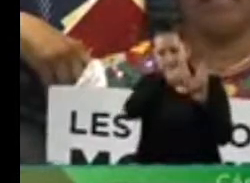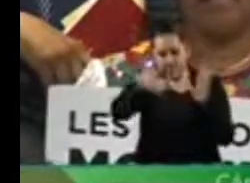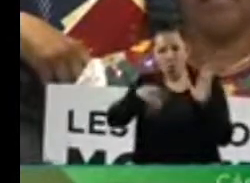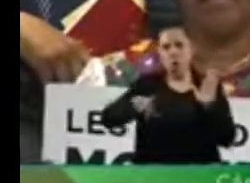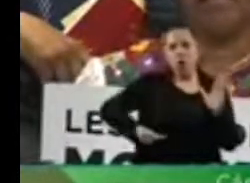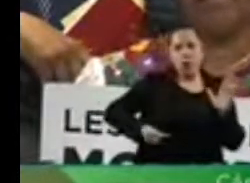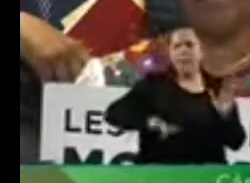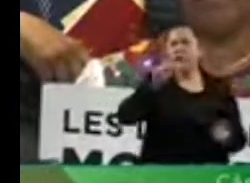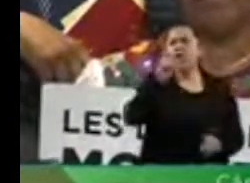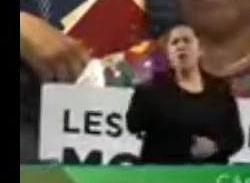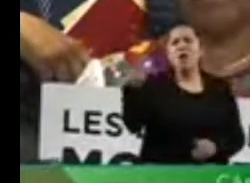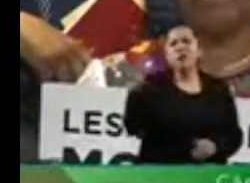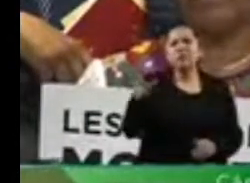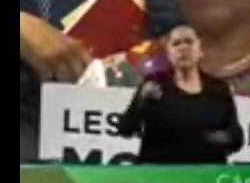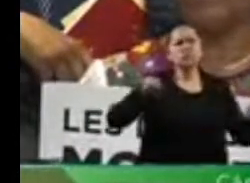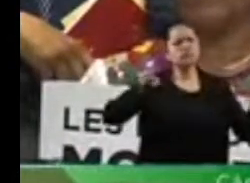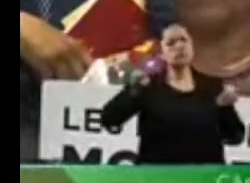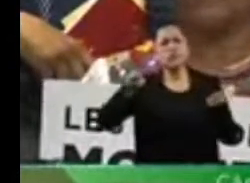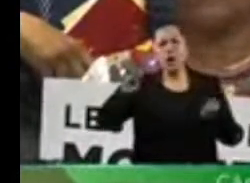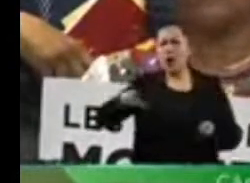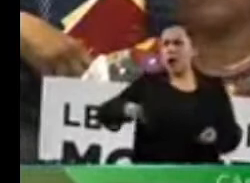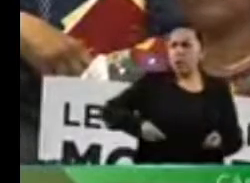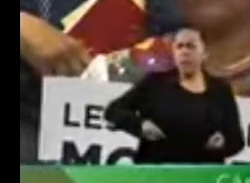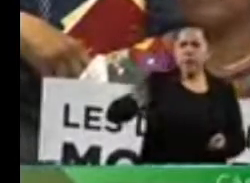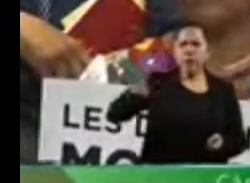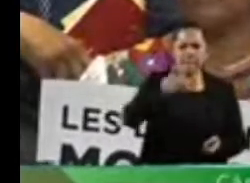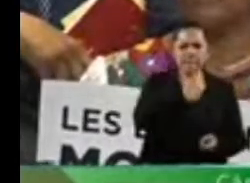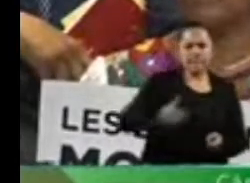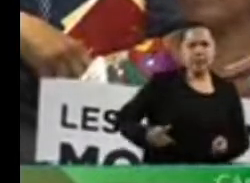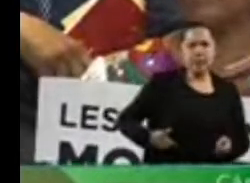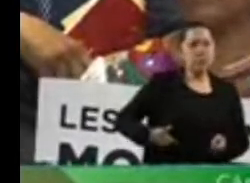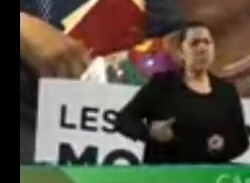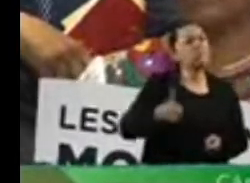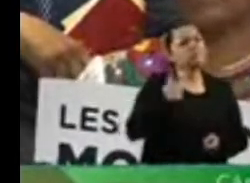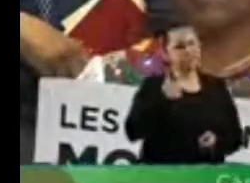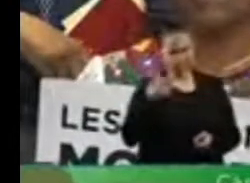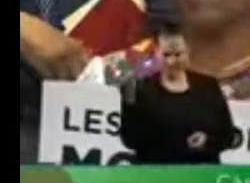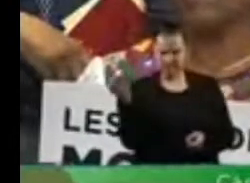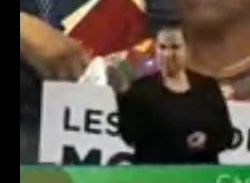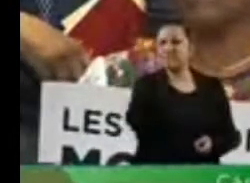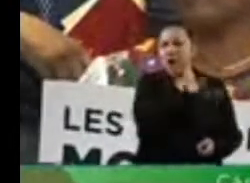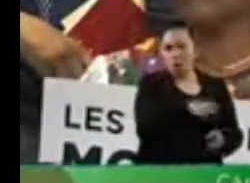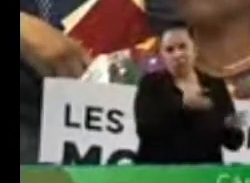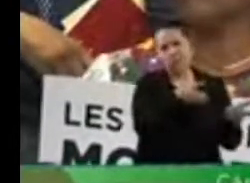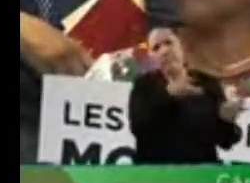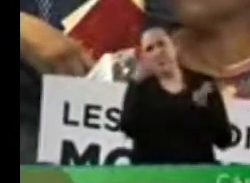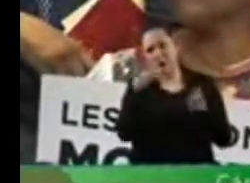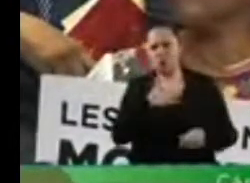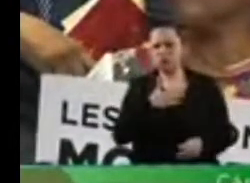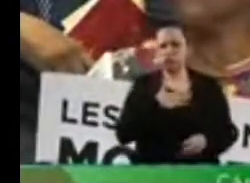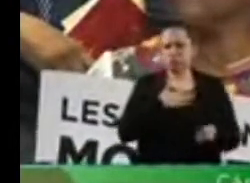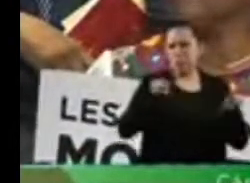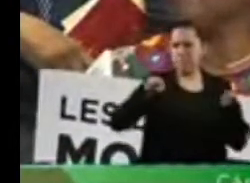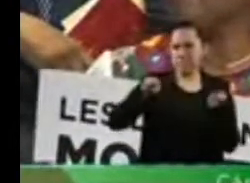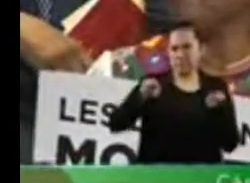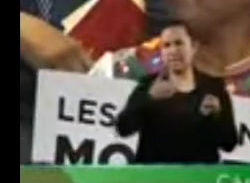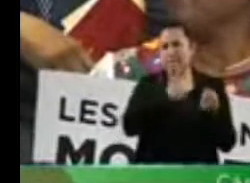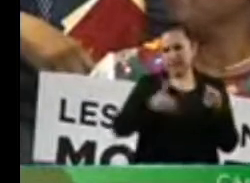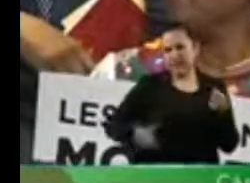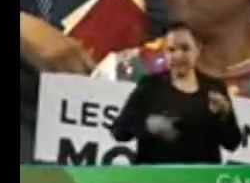Hinojosa. Dos de esos gobiernos hicieron fraude, el de Carlos Salinas y el de Felipe